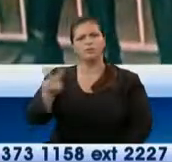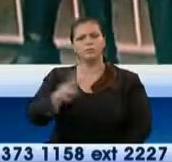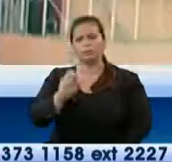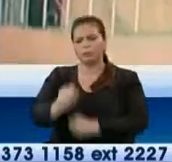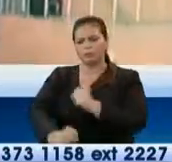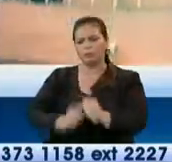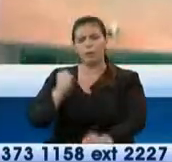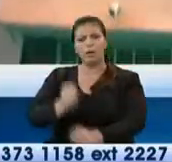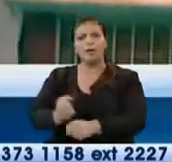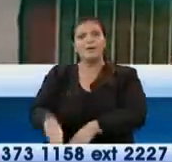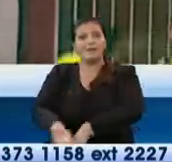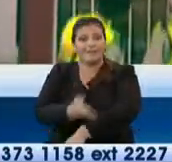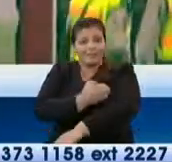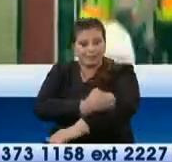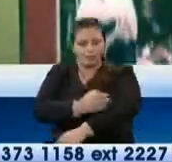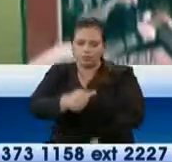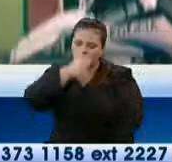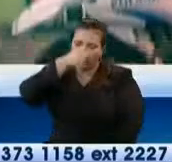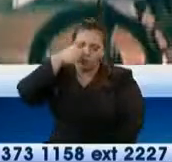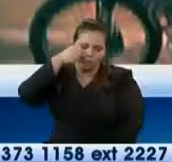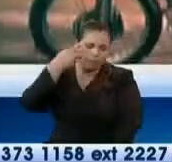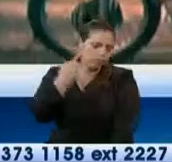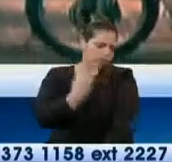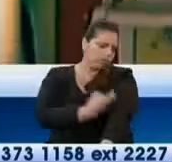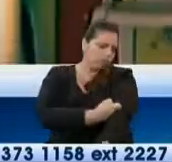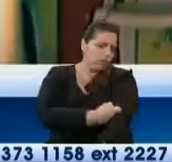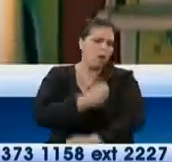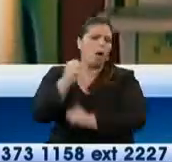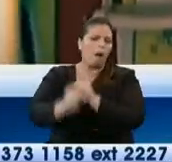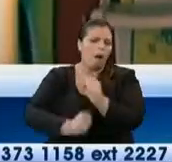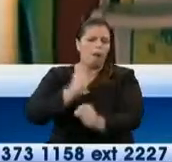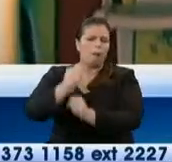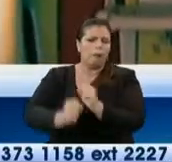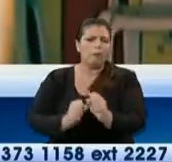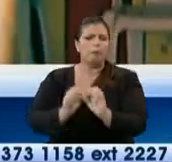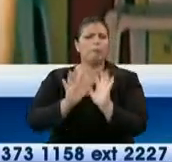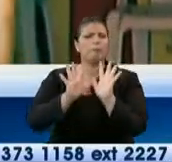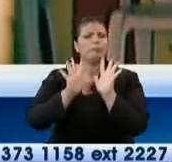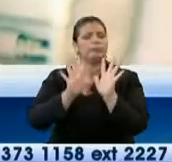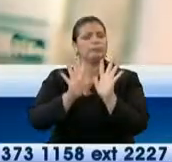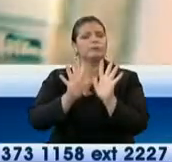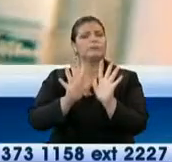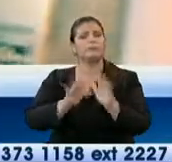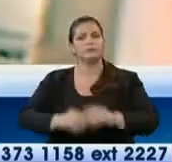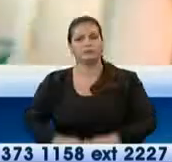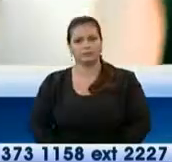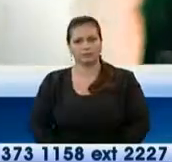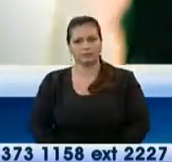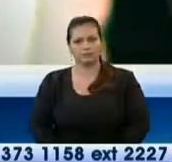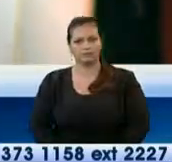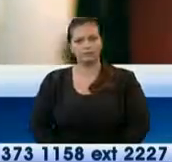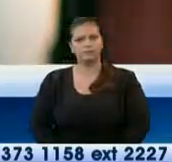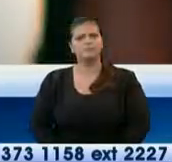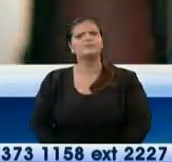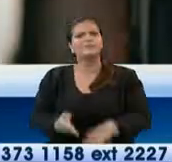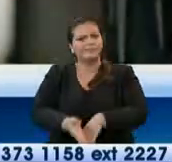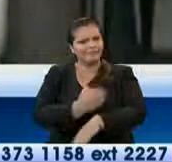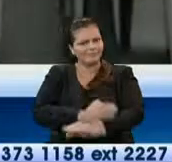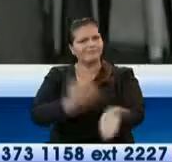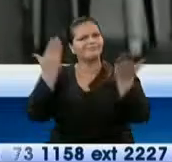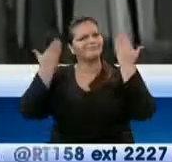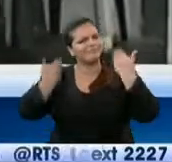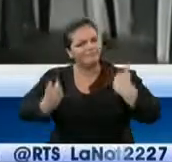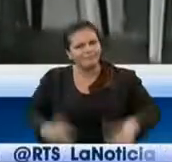del consumo de drogas. Esta era la cuarta ocasión que ingresaba a un centro donde supuestamente encontraría